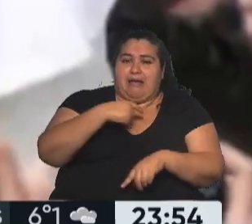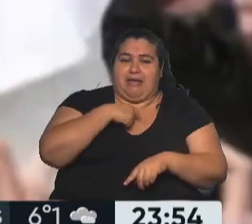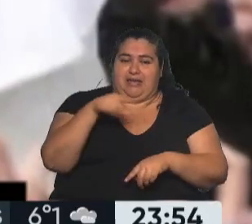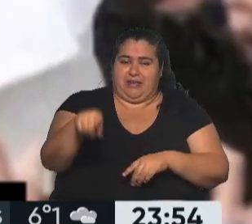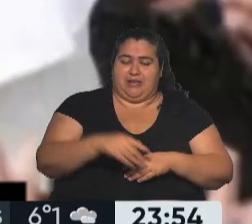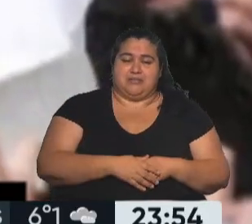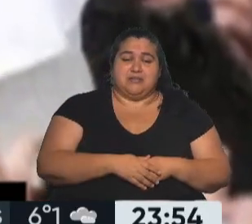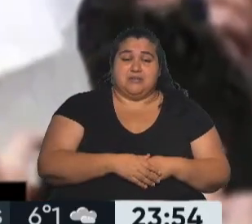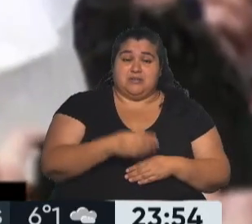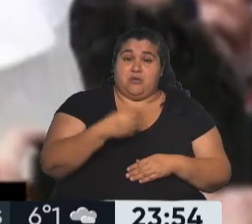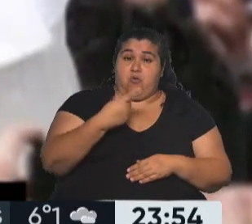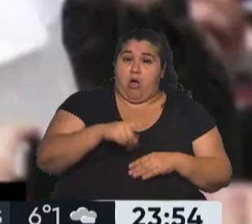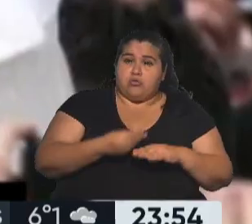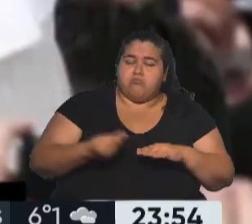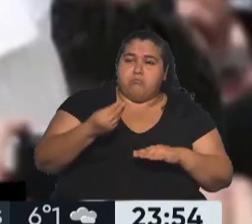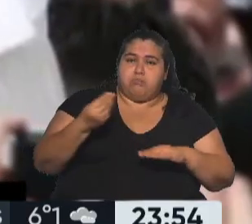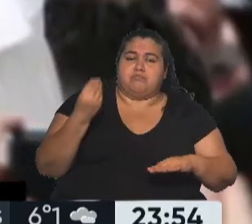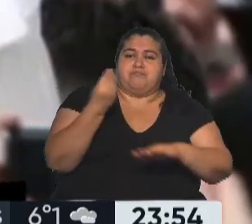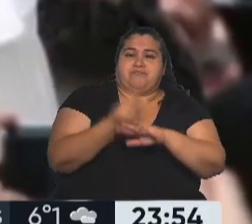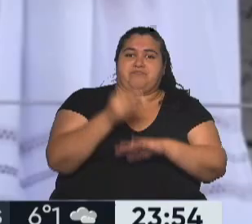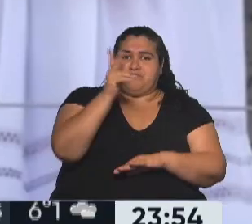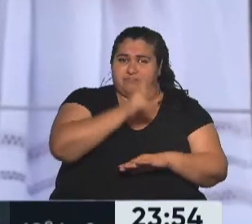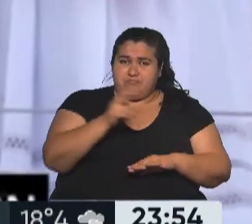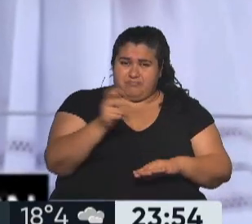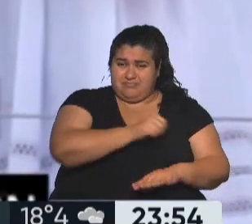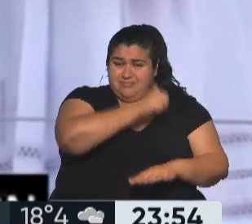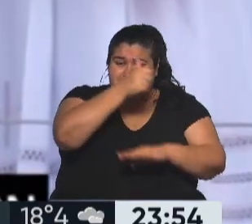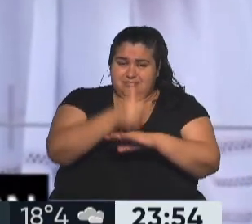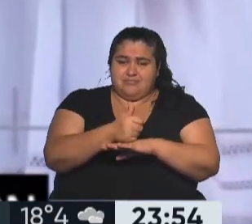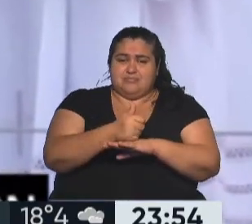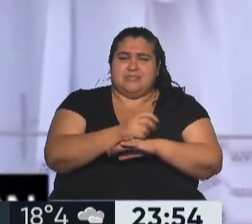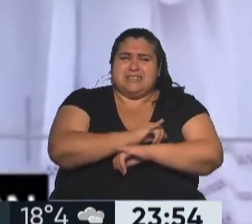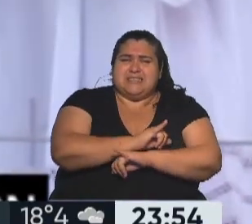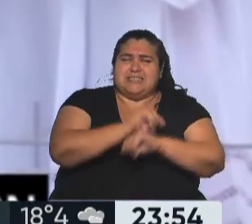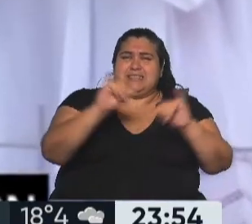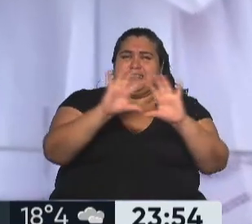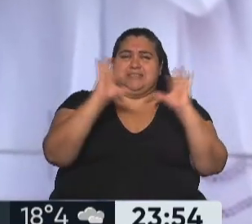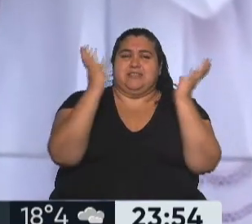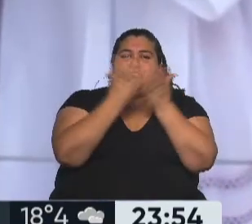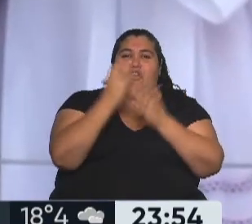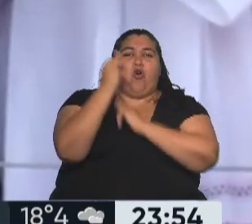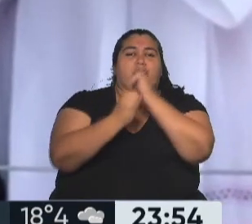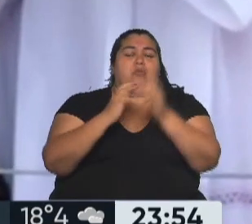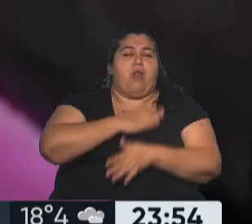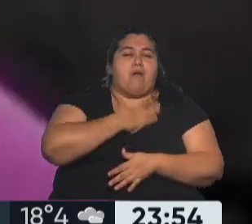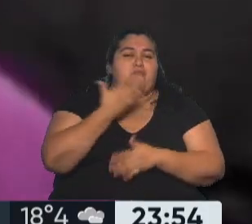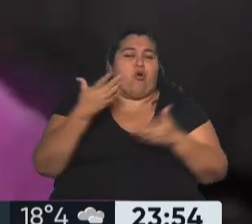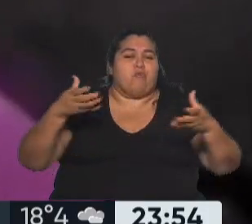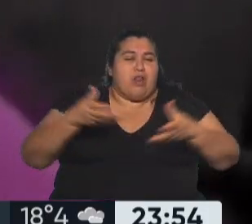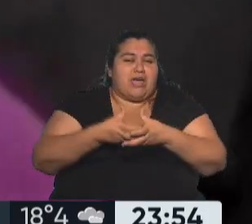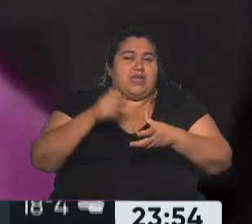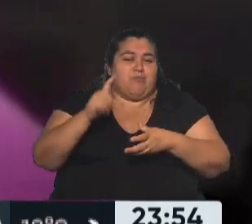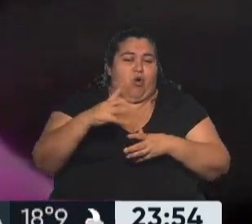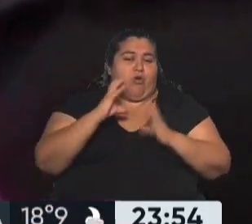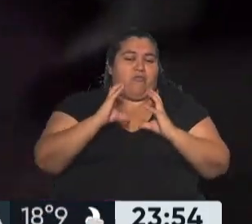Cuando pasó a ser Francisco, cuando lo designaron Papa, le contó al mundo su amor por el ciclón de todas maneras posibles. Y